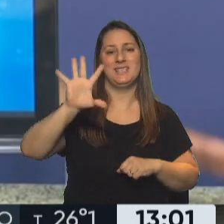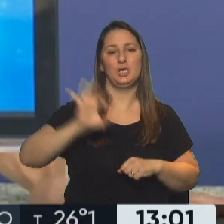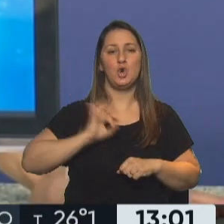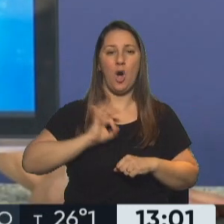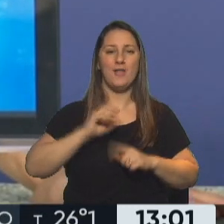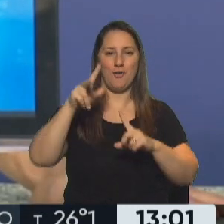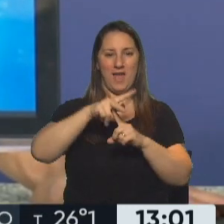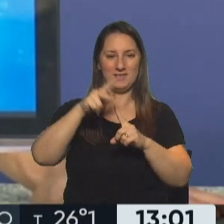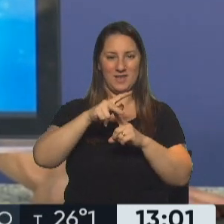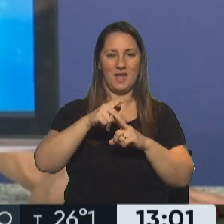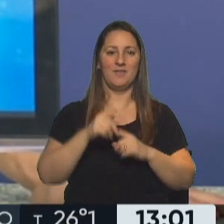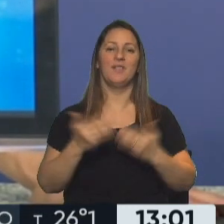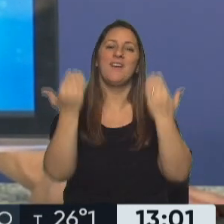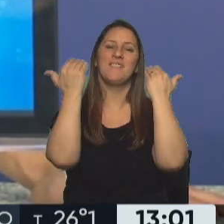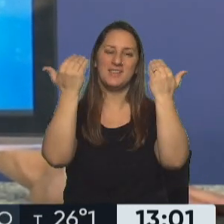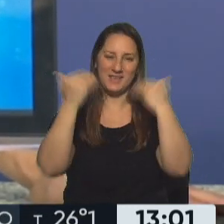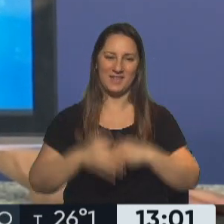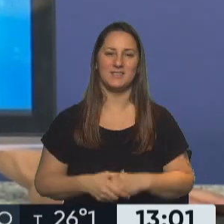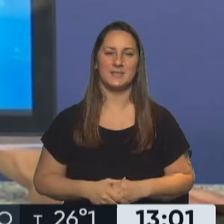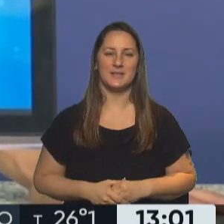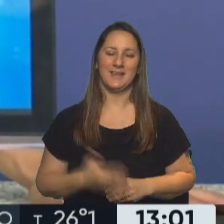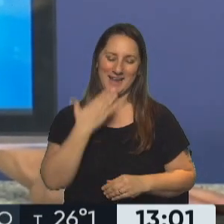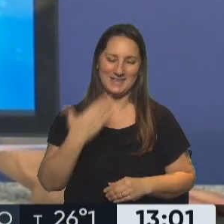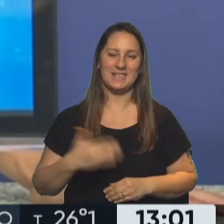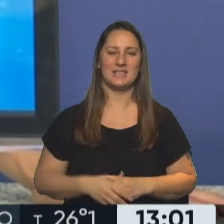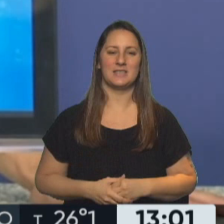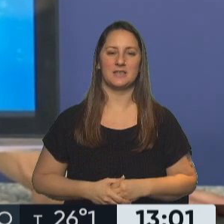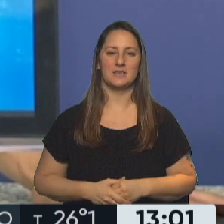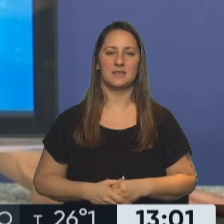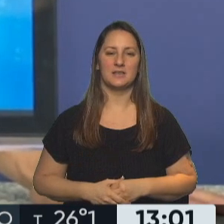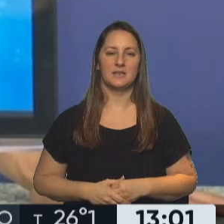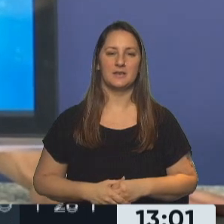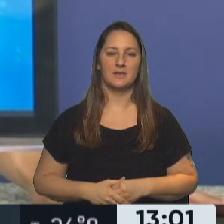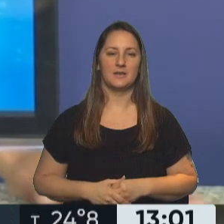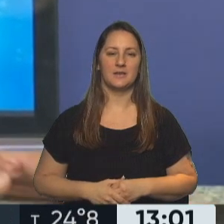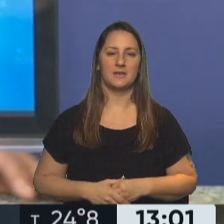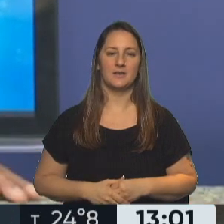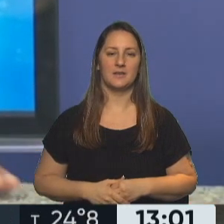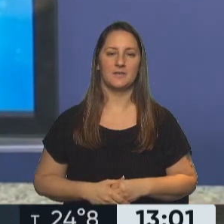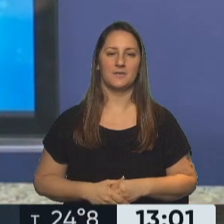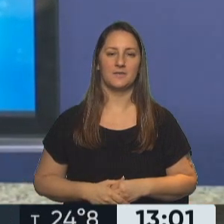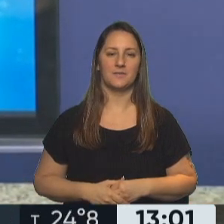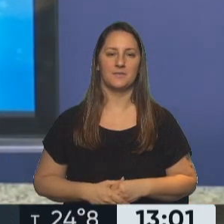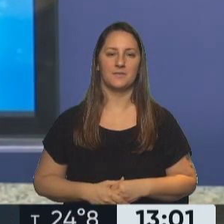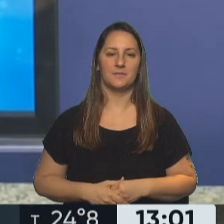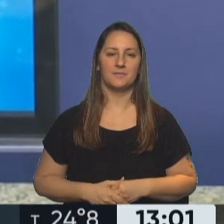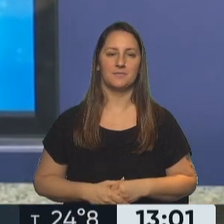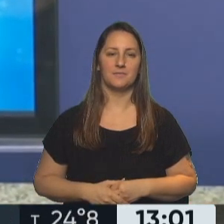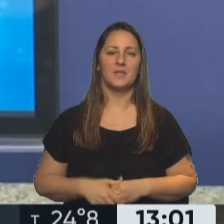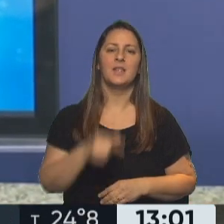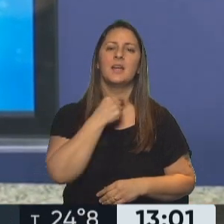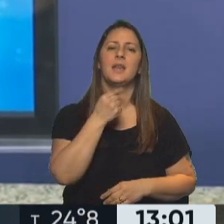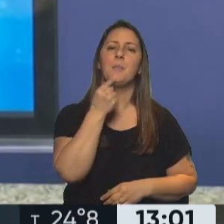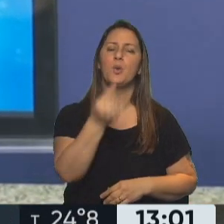en la señal eh preguntarte Muchas gracias muchas gracias Felicidades para todos para todos quería